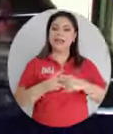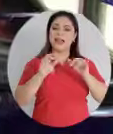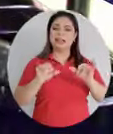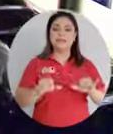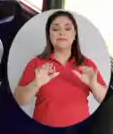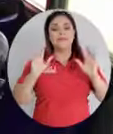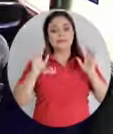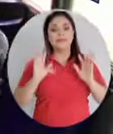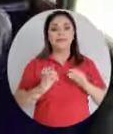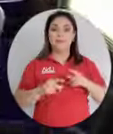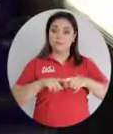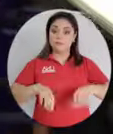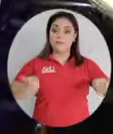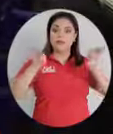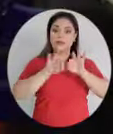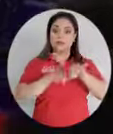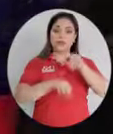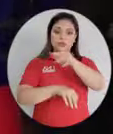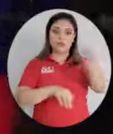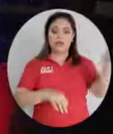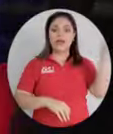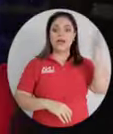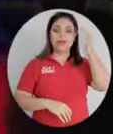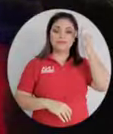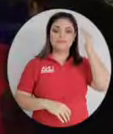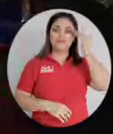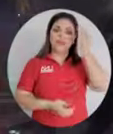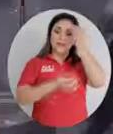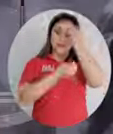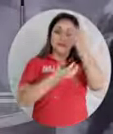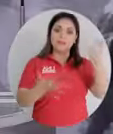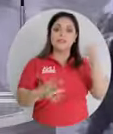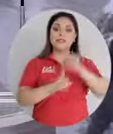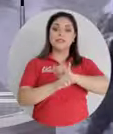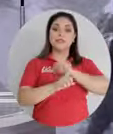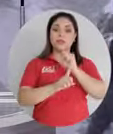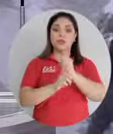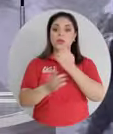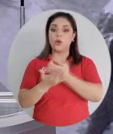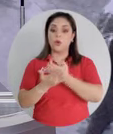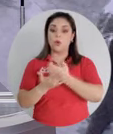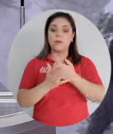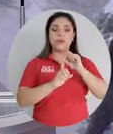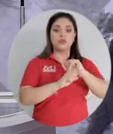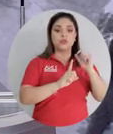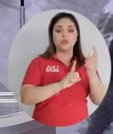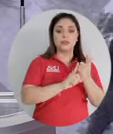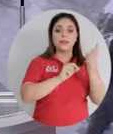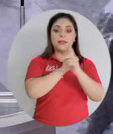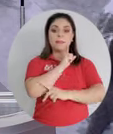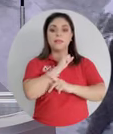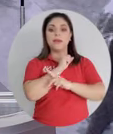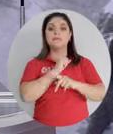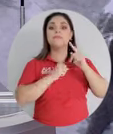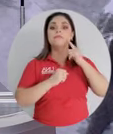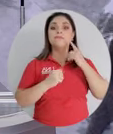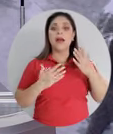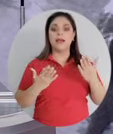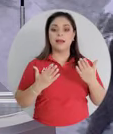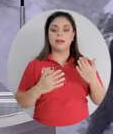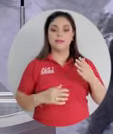iniciar el año con esto, pero es que es importante que la gente tenga conciencia sobre la situación económica y social del país, para que también